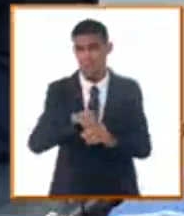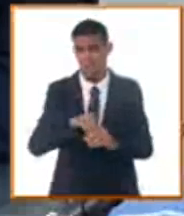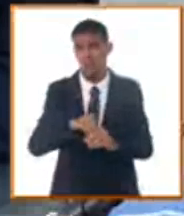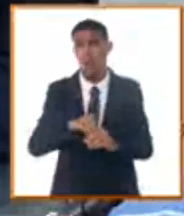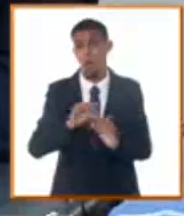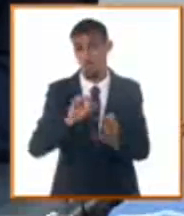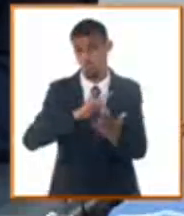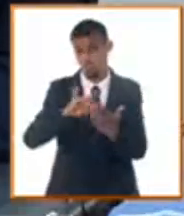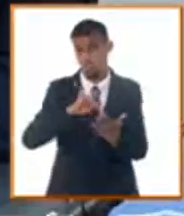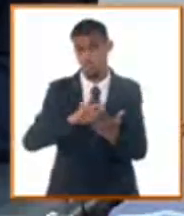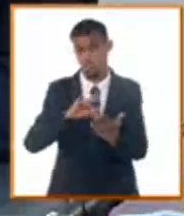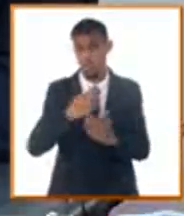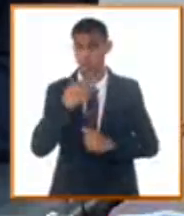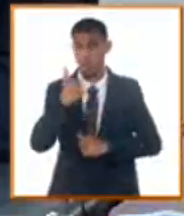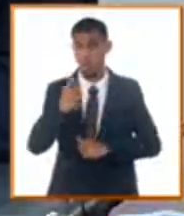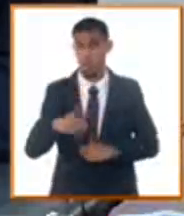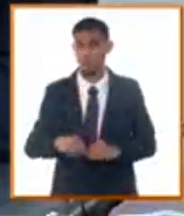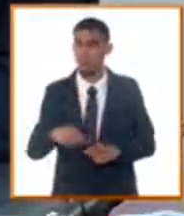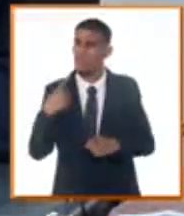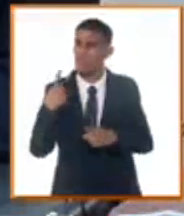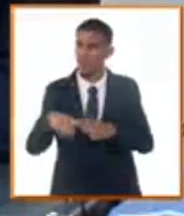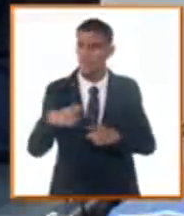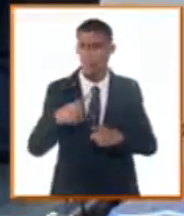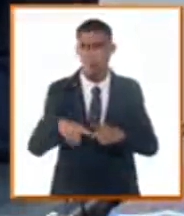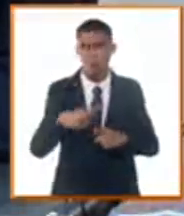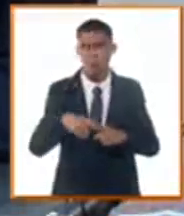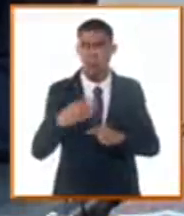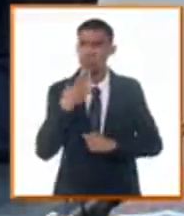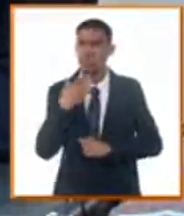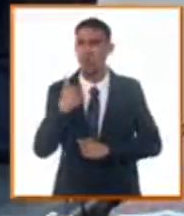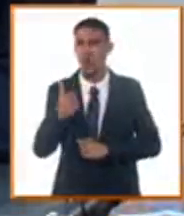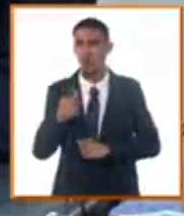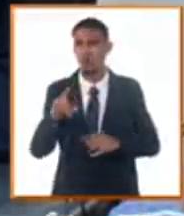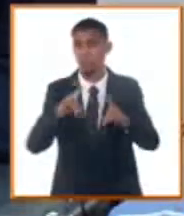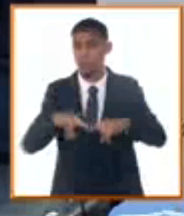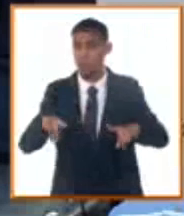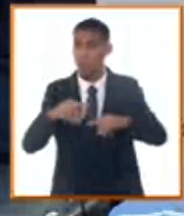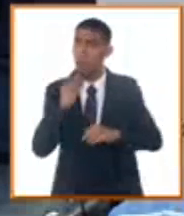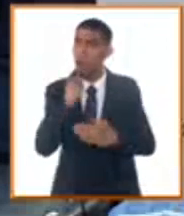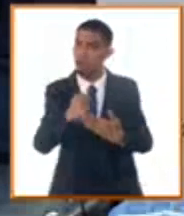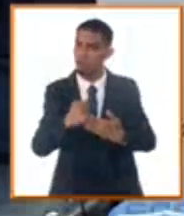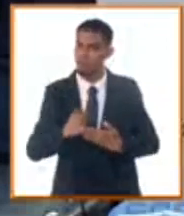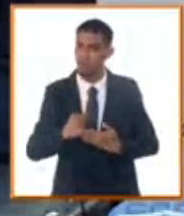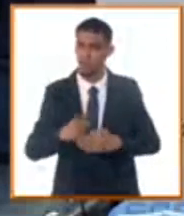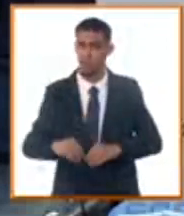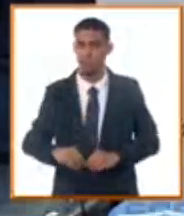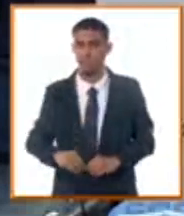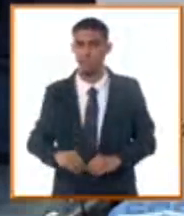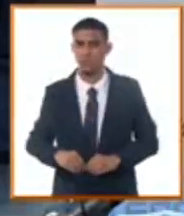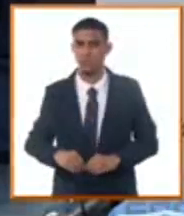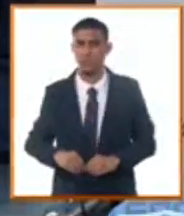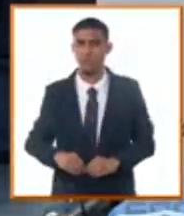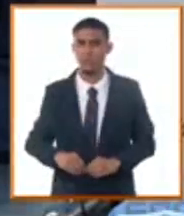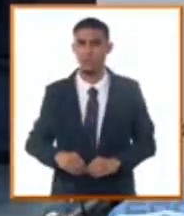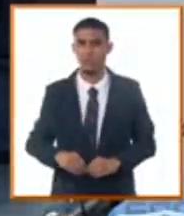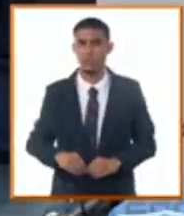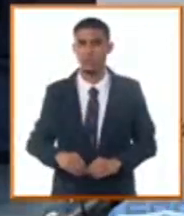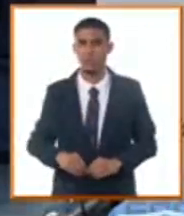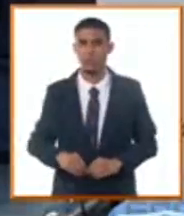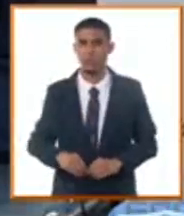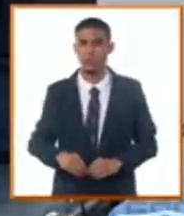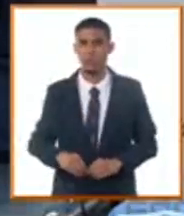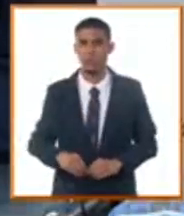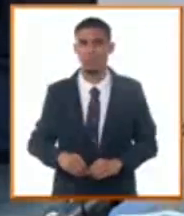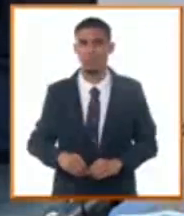electrónico y hay muchas potencialidades que nos pueden aportar nuestras universidades y nuestros centros de